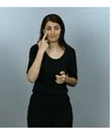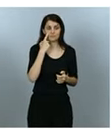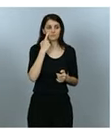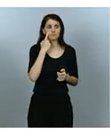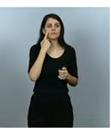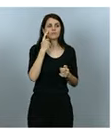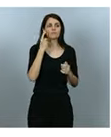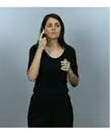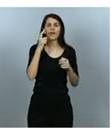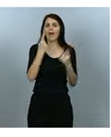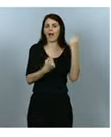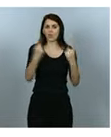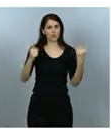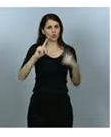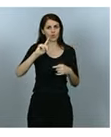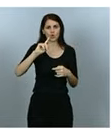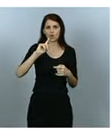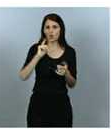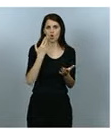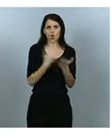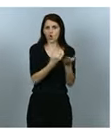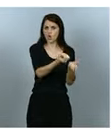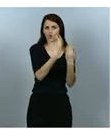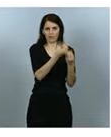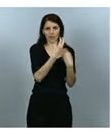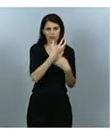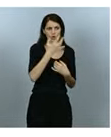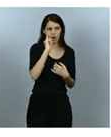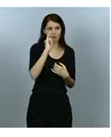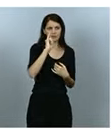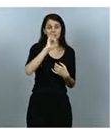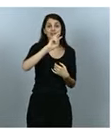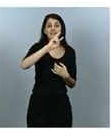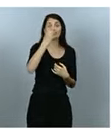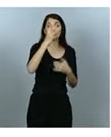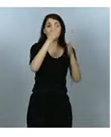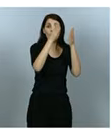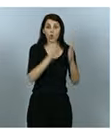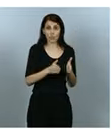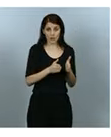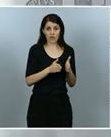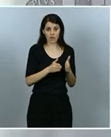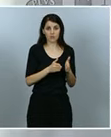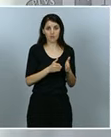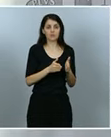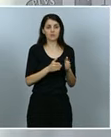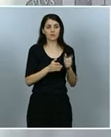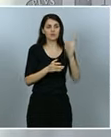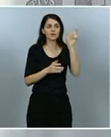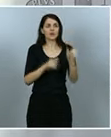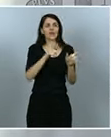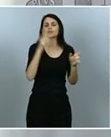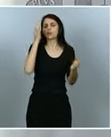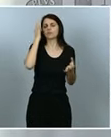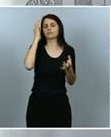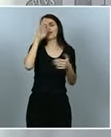notificado, es la segunda columna, está alrededor de 240.000. Esta tabla está hecha hace unos días, por lo tanto los datos no